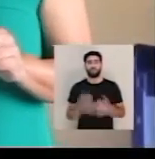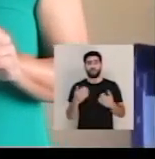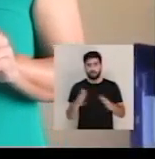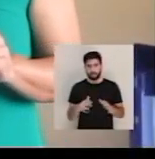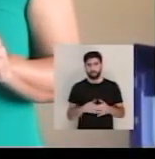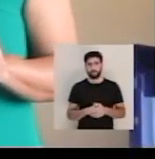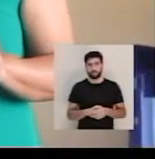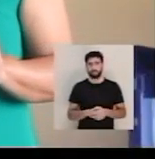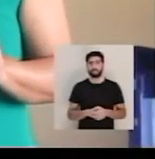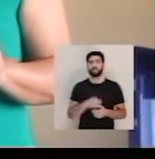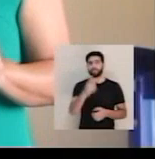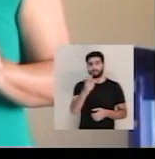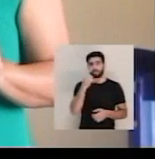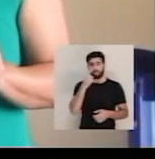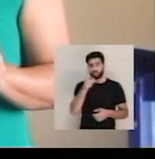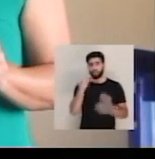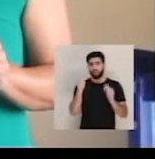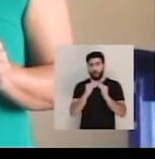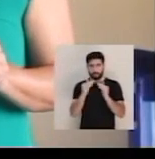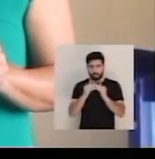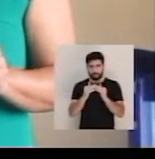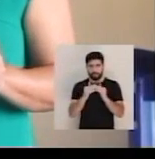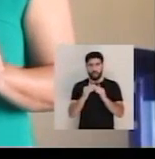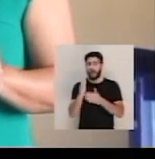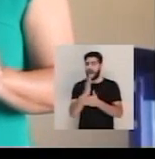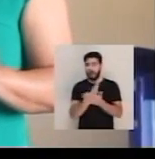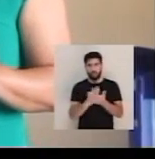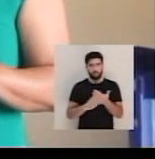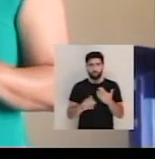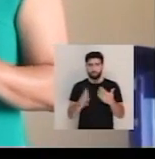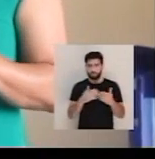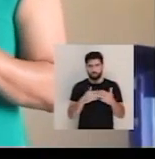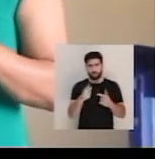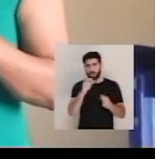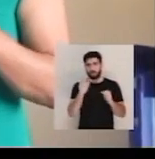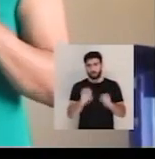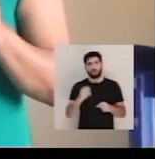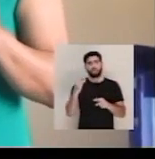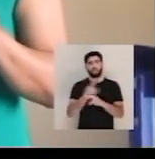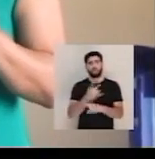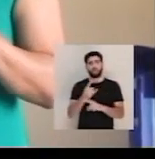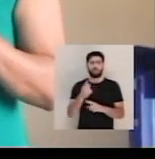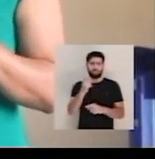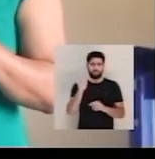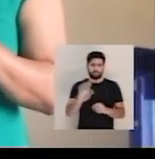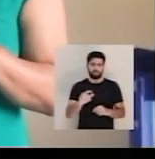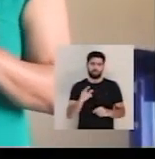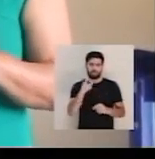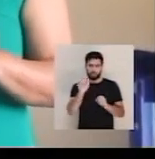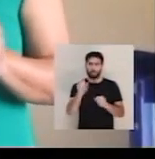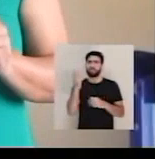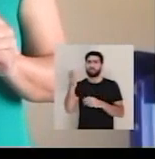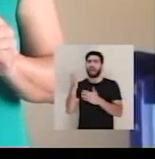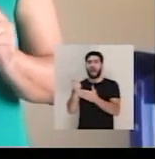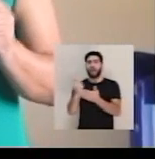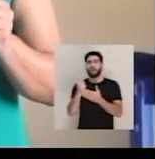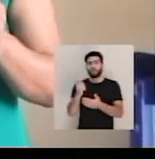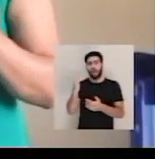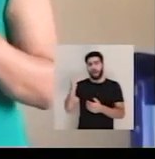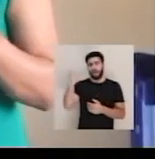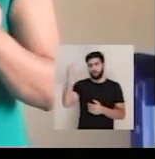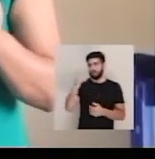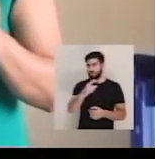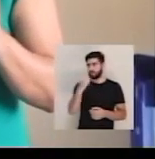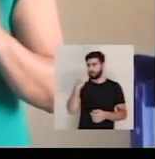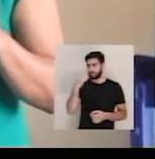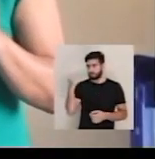con un punzón o lo que tengan en la casa, con la ayuda de algún miembro de su familia que sea más grande que ustedes, vamos a poner